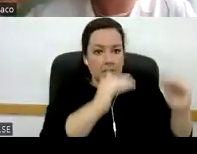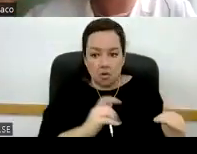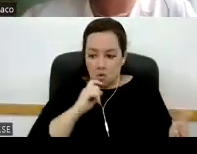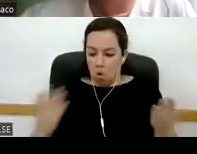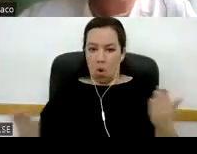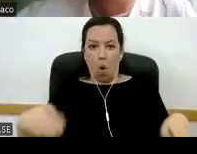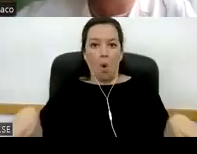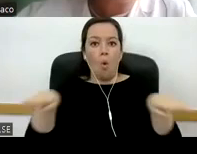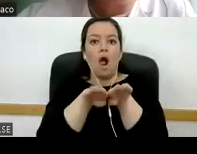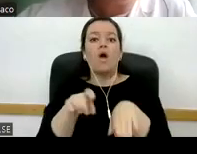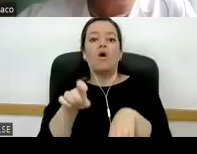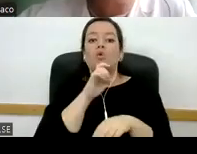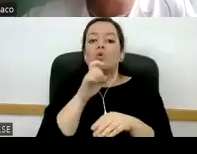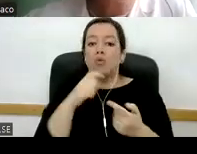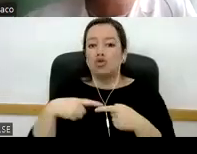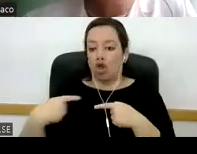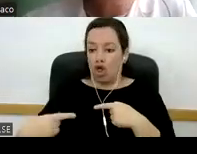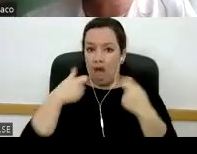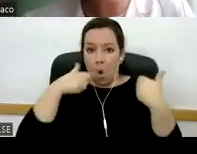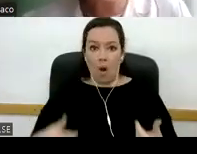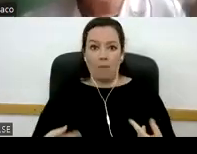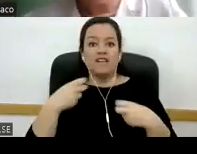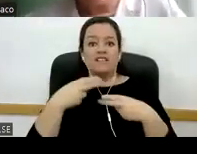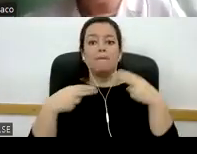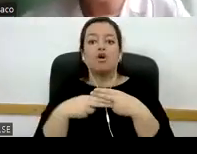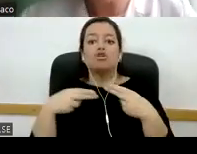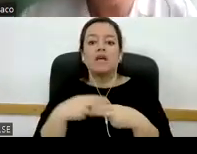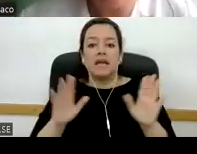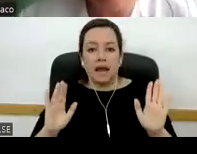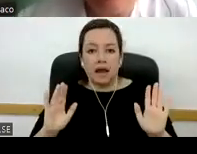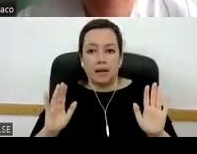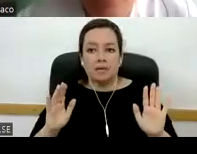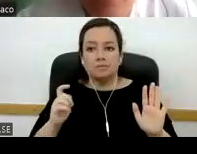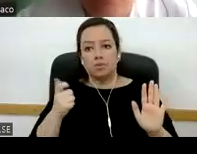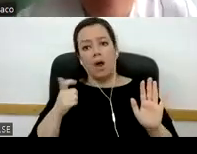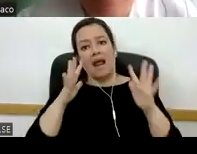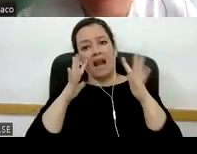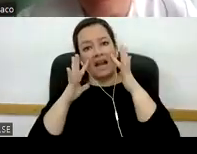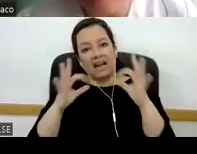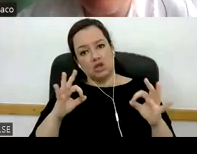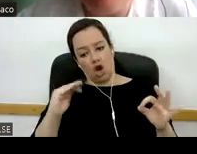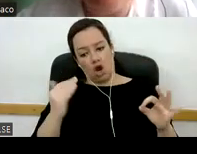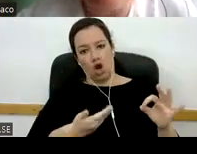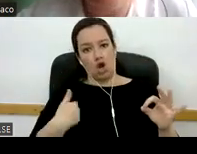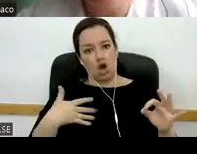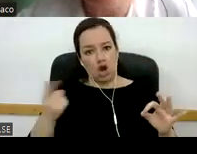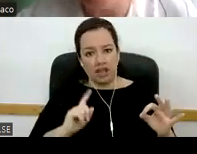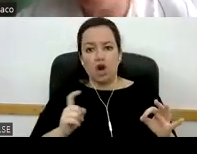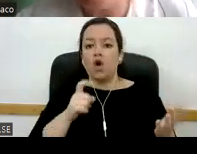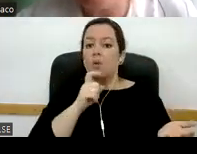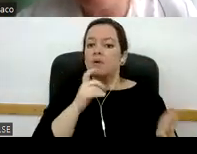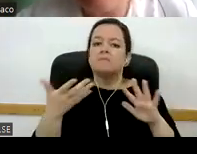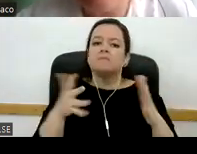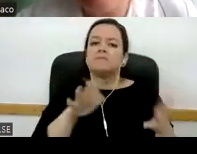para aportar las proteínas que necesitamos diariamente y, sin embargo, no comportar mayor riesgo cardiovascular. Pues